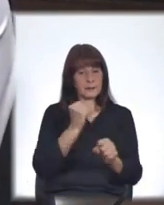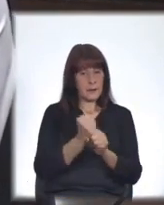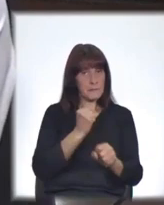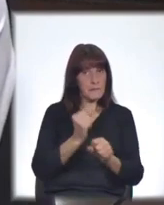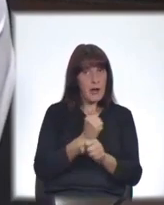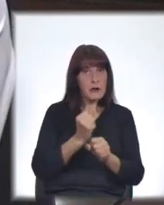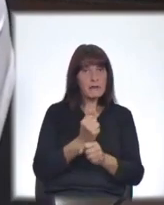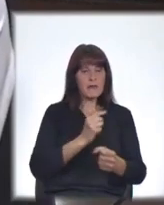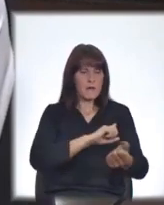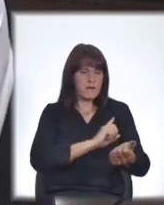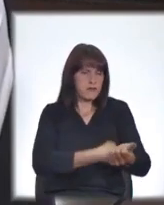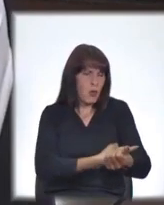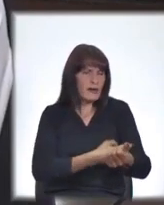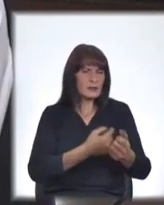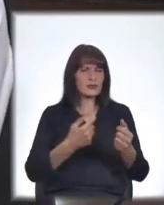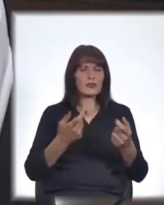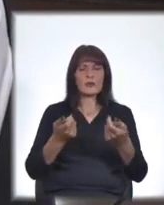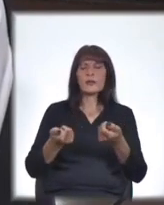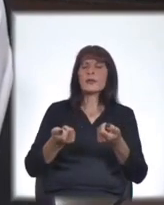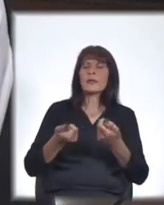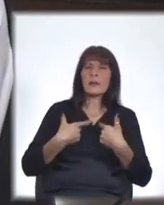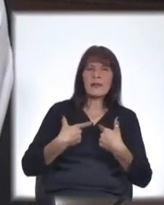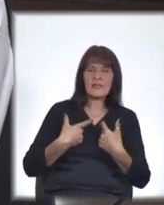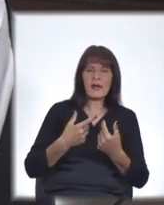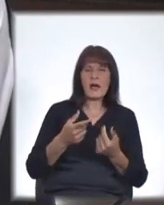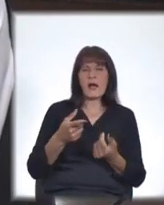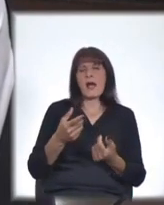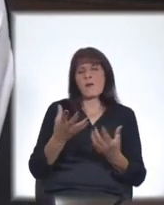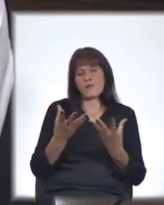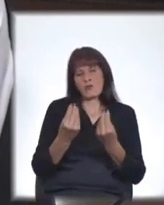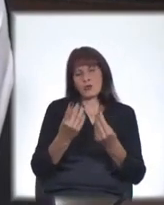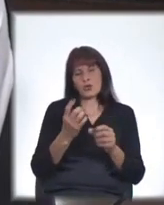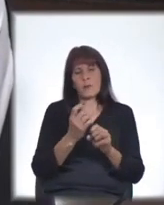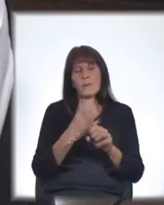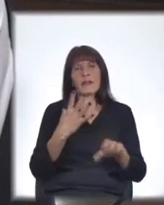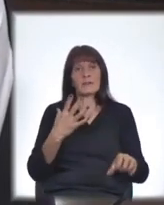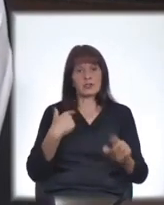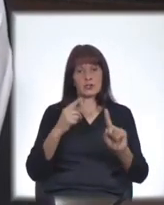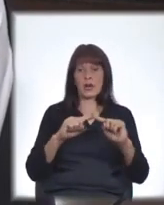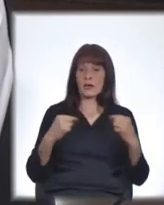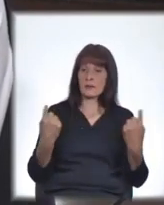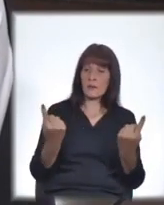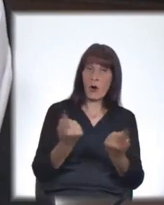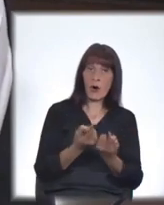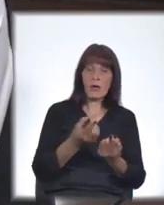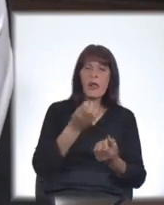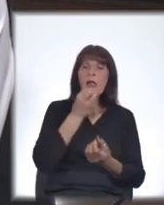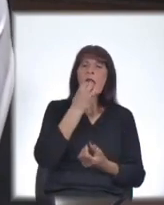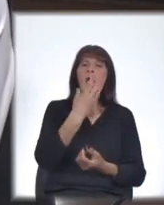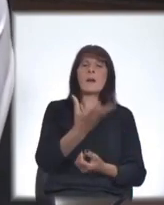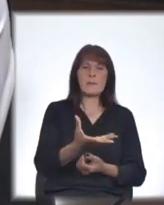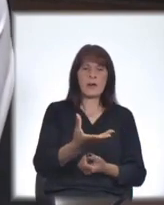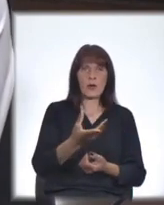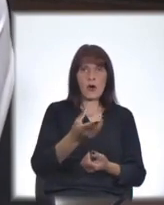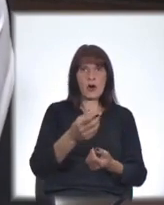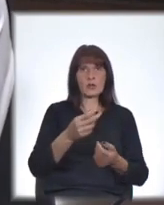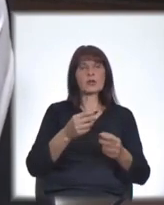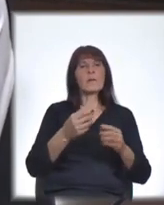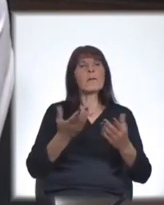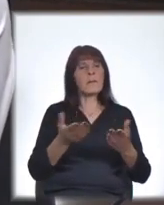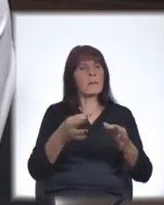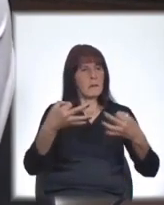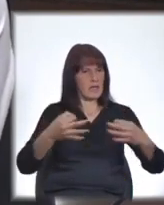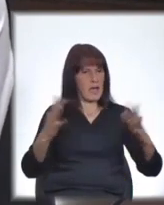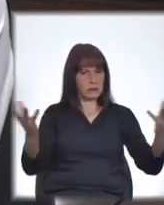que siempre nos permite, desde un lugar de mucho profesionalismo, tener las mejores condiciones para poder trabajar